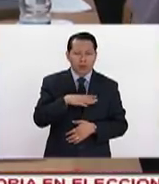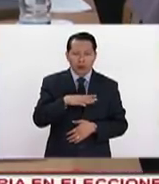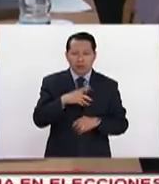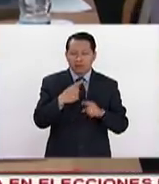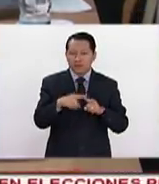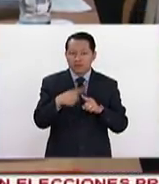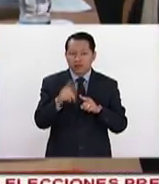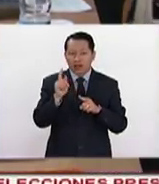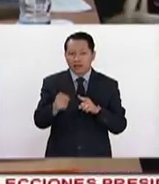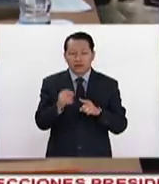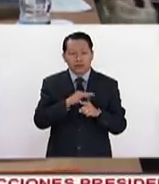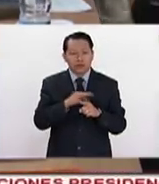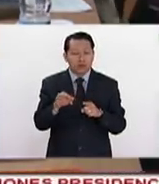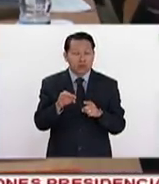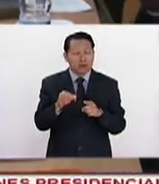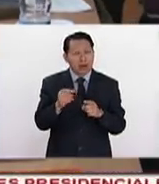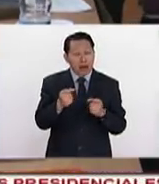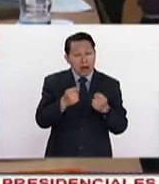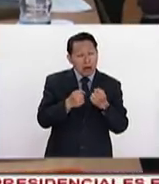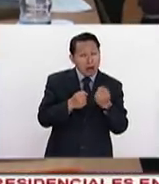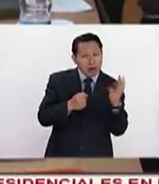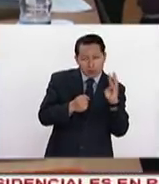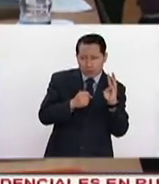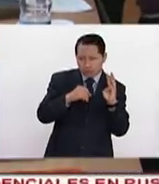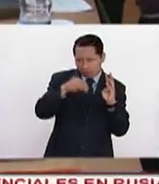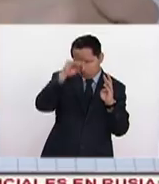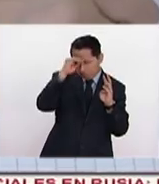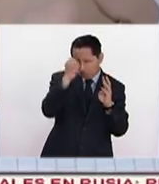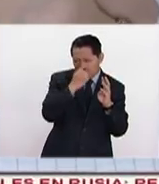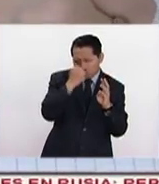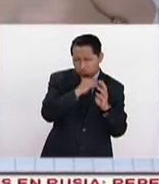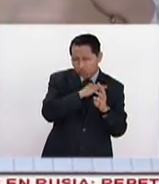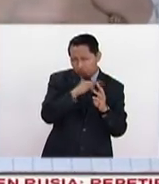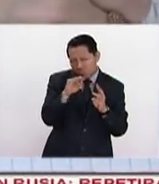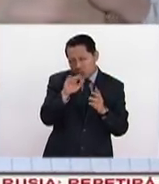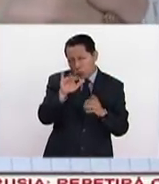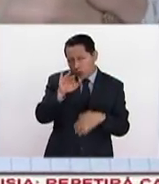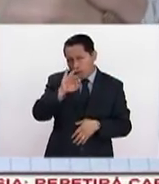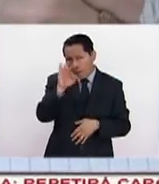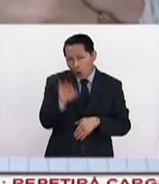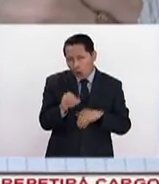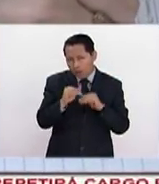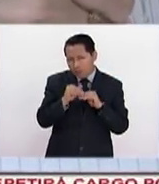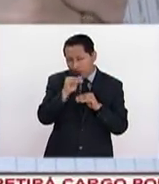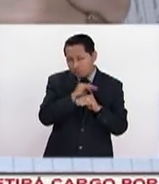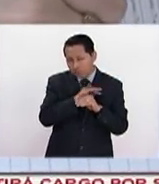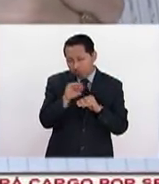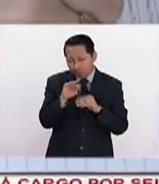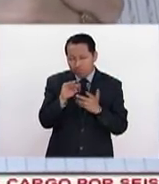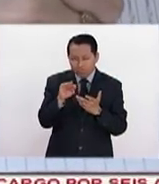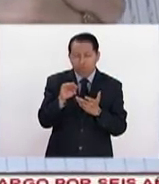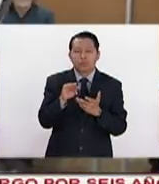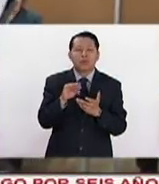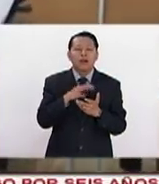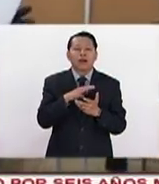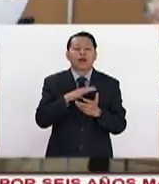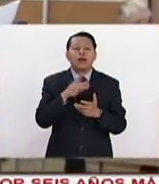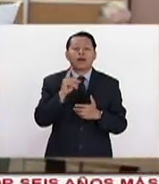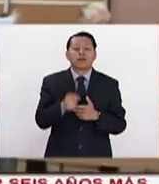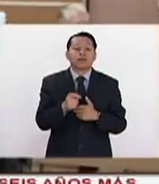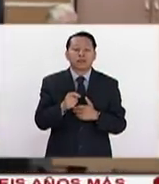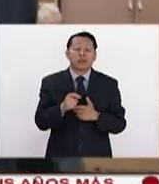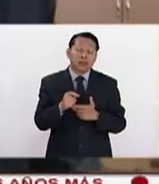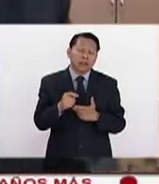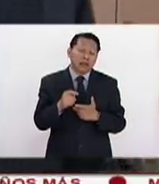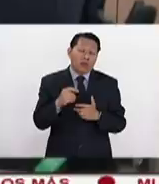las previsiones le daban poco más del 50%, ¿no? Ha superado no solo su